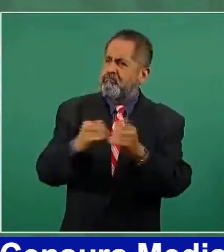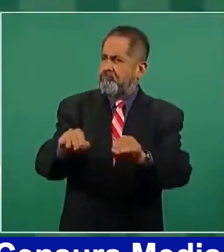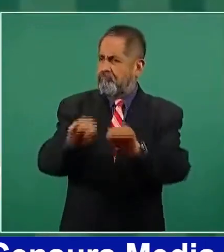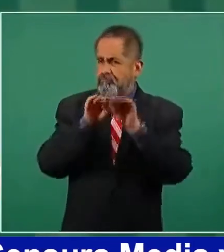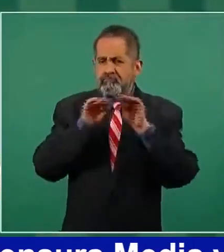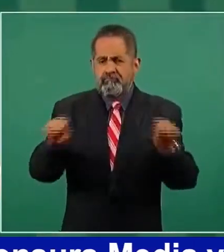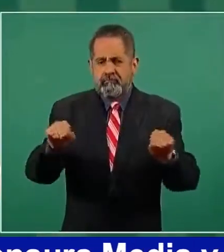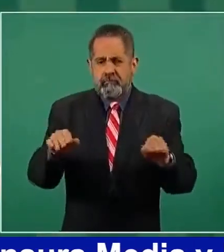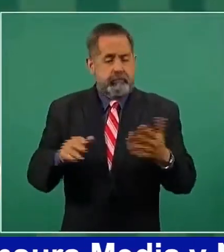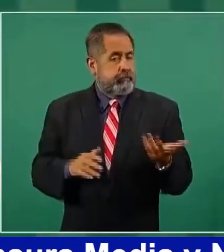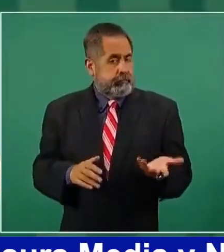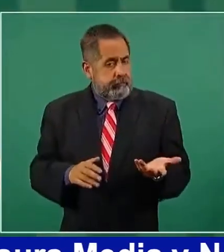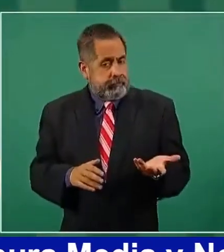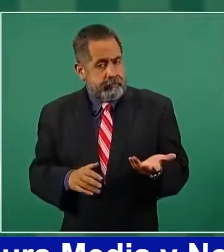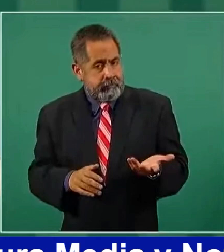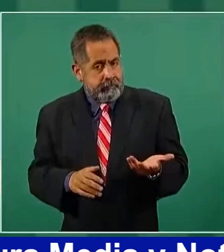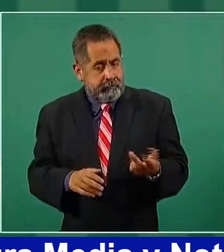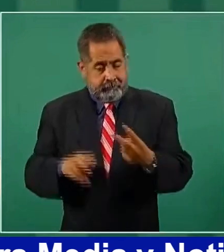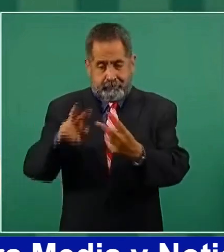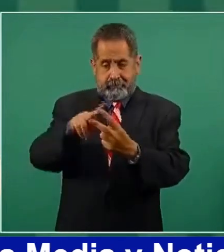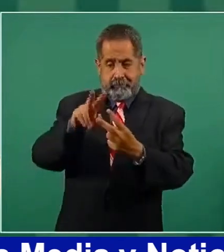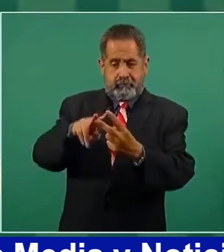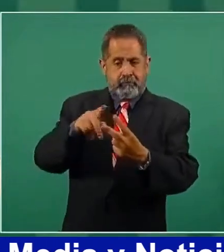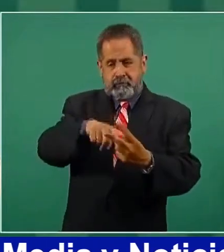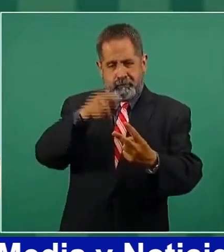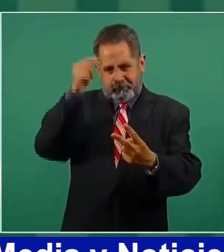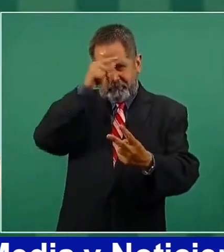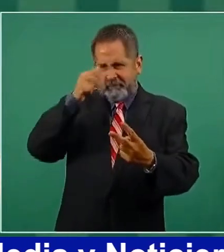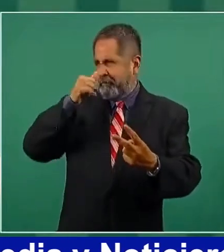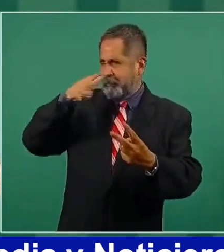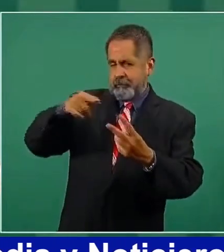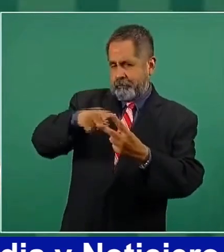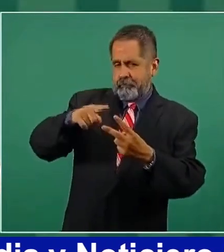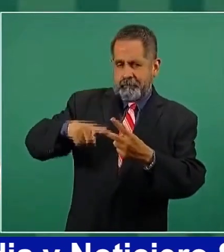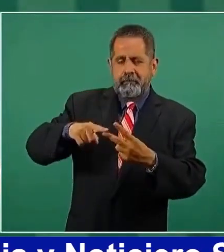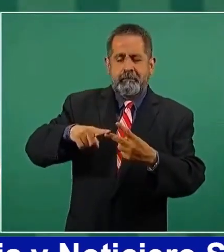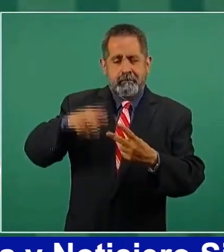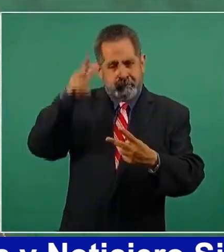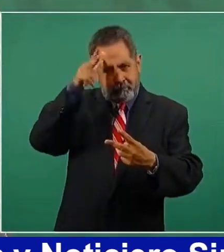Entonces, sin estos dos curas rebeldes